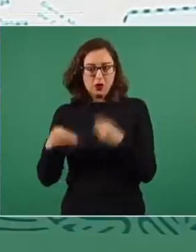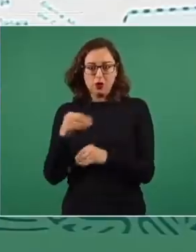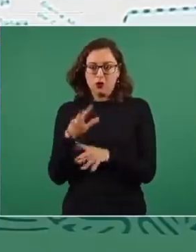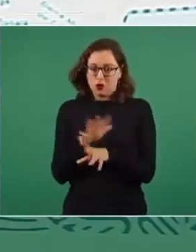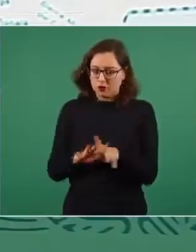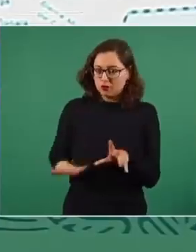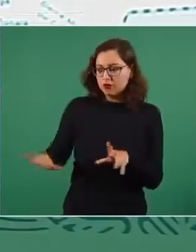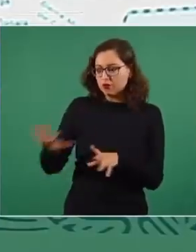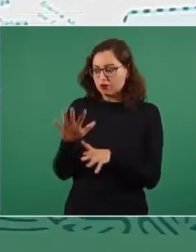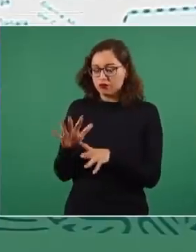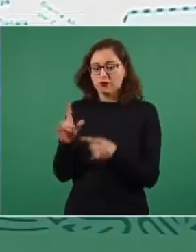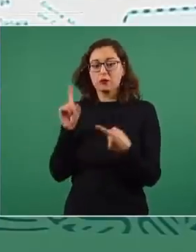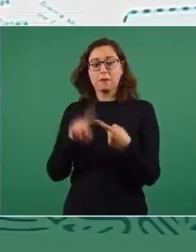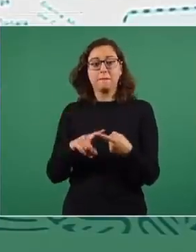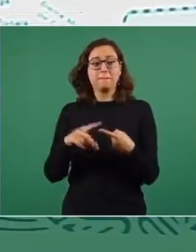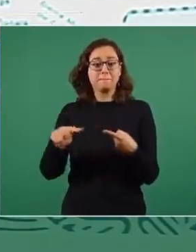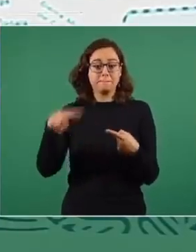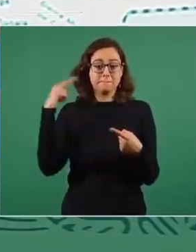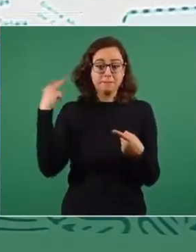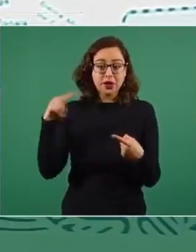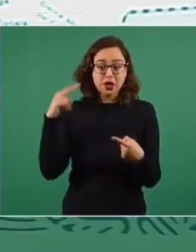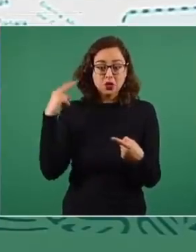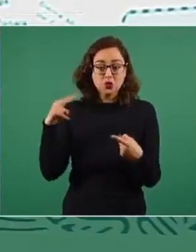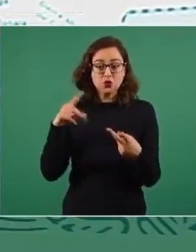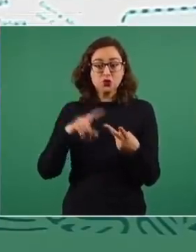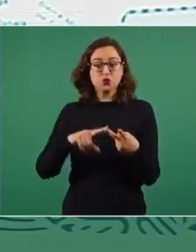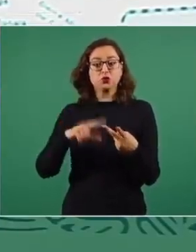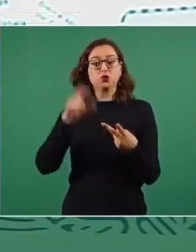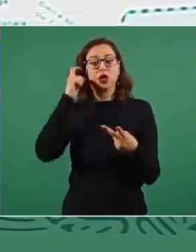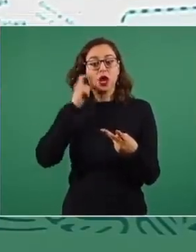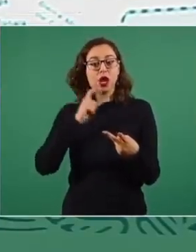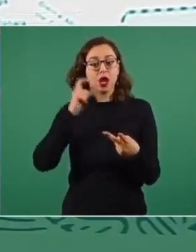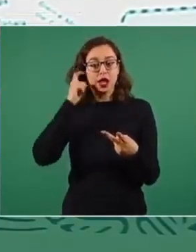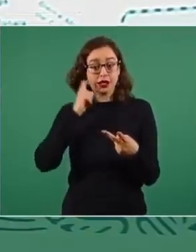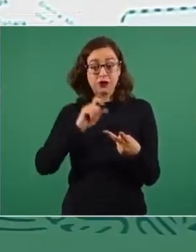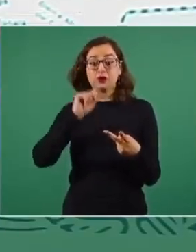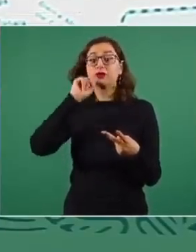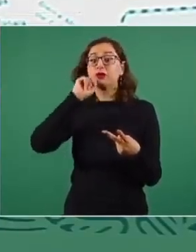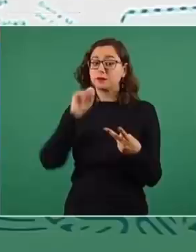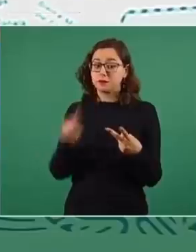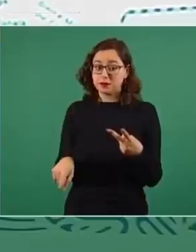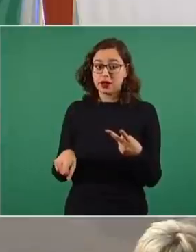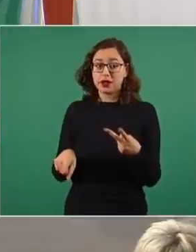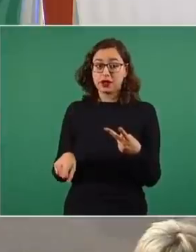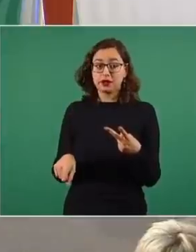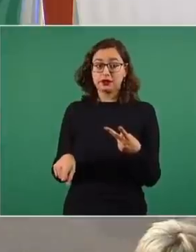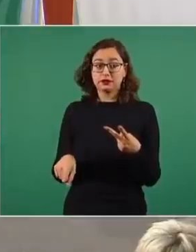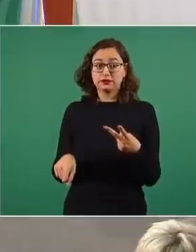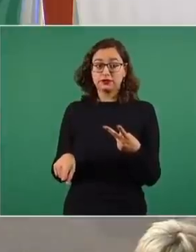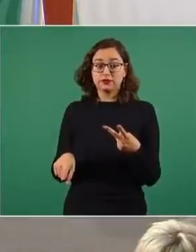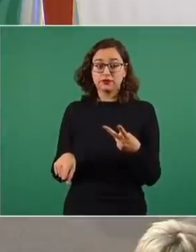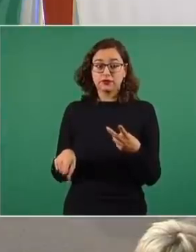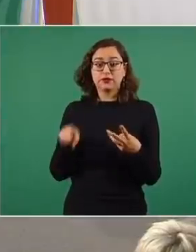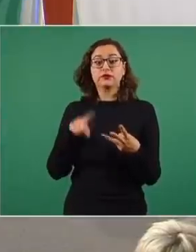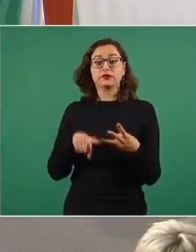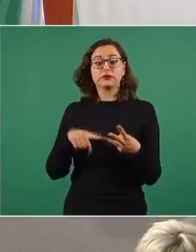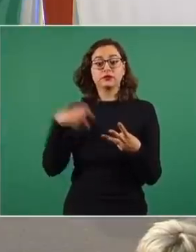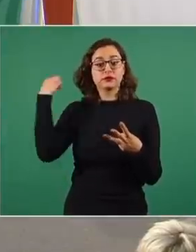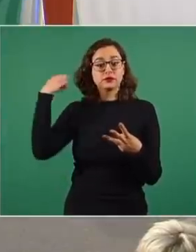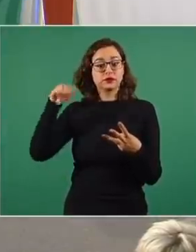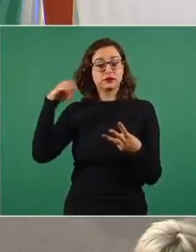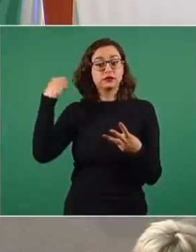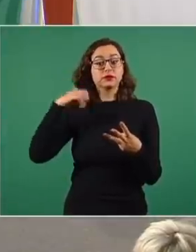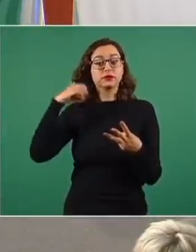Obrador va a construir una cortina de desarrollo al sur de México. Indicó que se planea